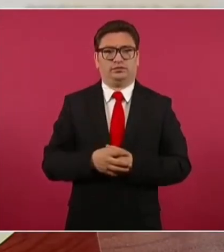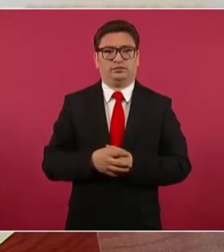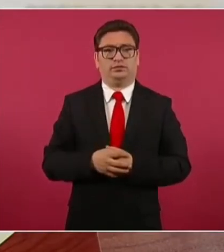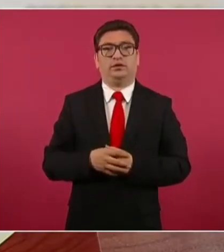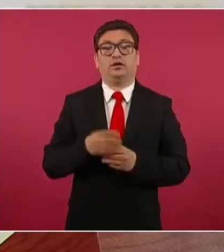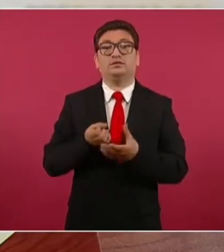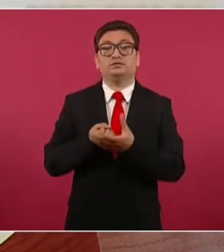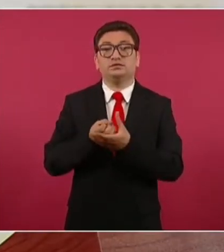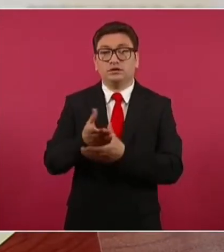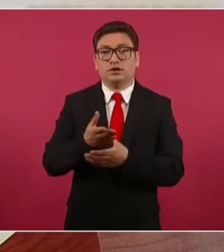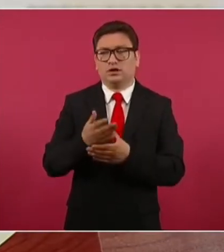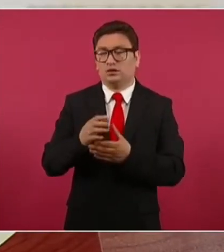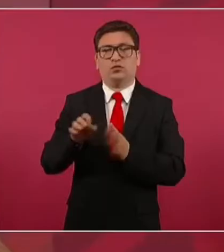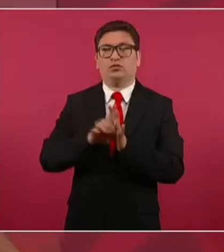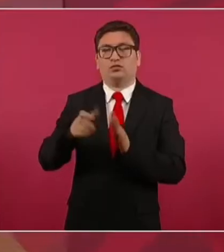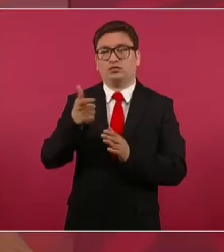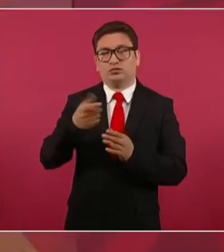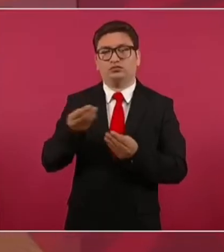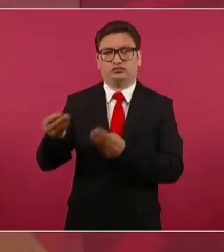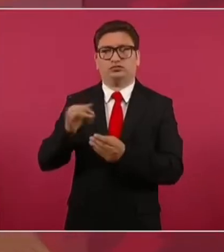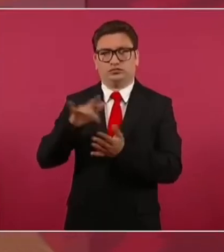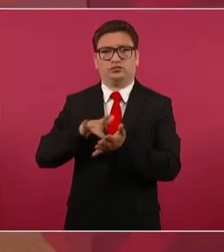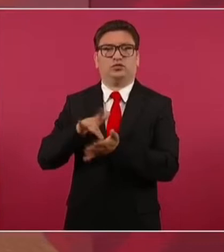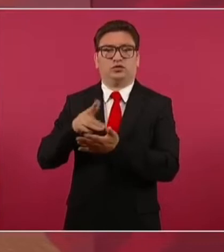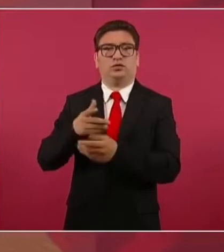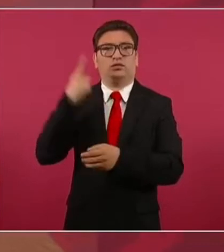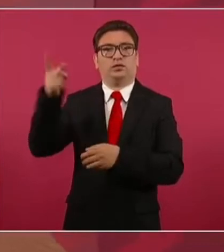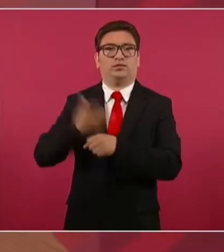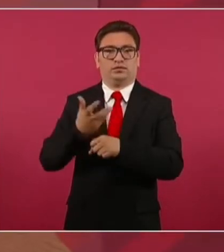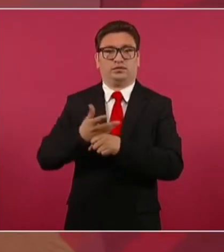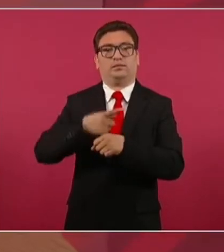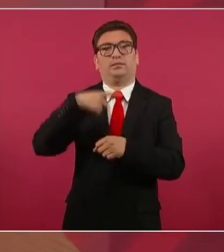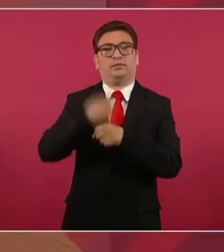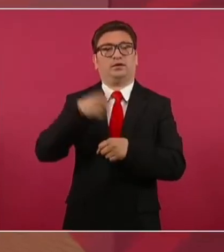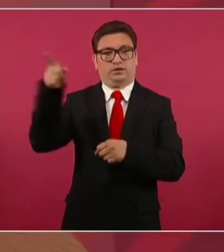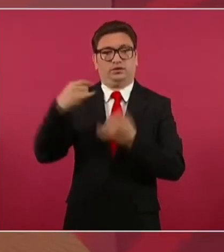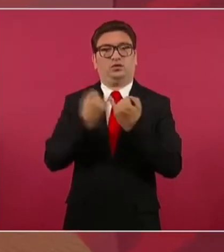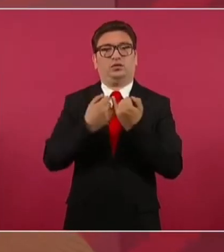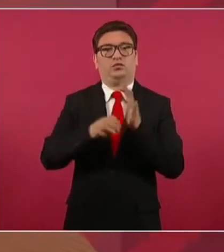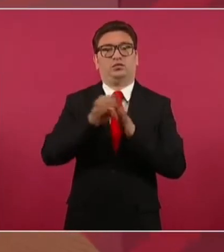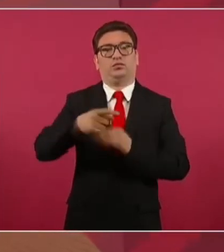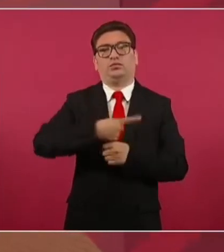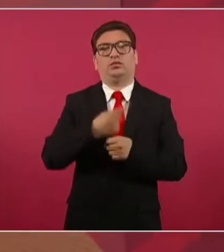ayude. Así lo hacen en Estados Unidos. Primero, a ver,